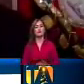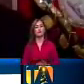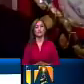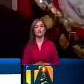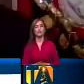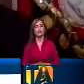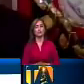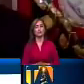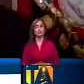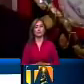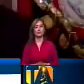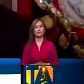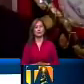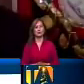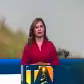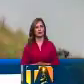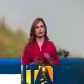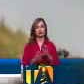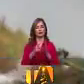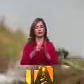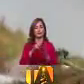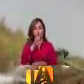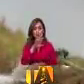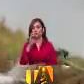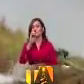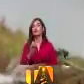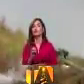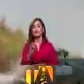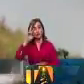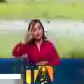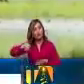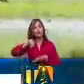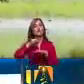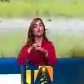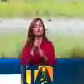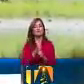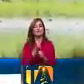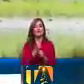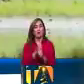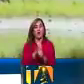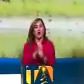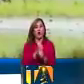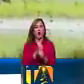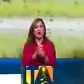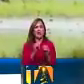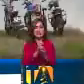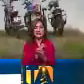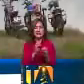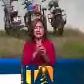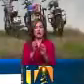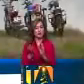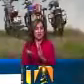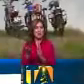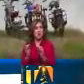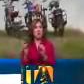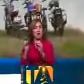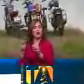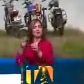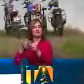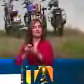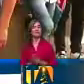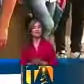es casi el 50% de la población ecuatoriana. Si bien a nivel nacional el desempleo comienza a reducirse desde julio, eso corresponde